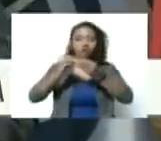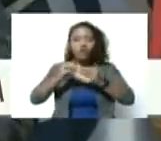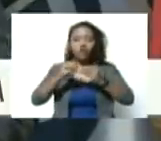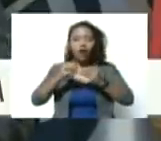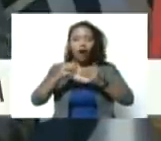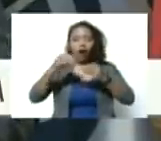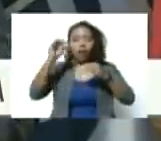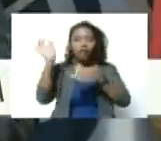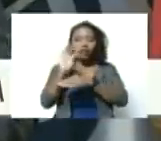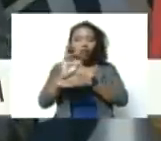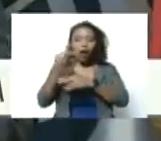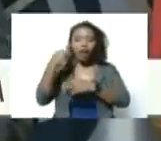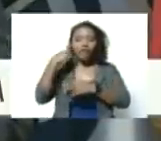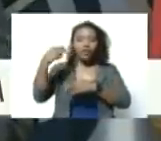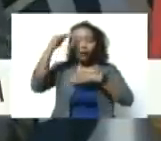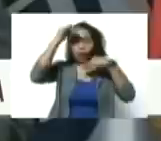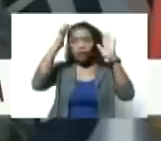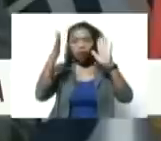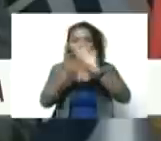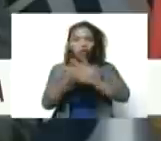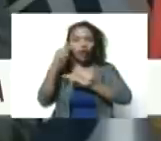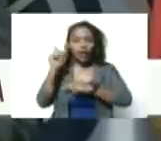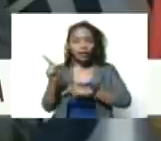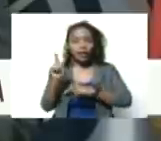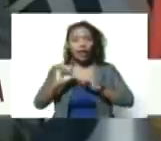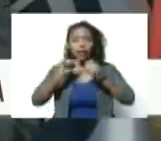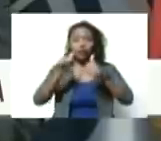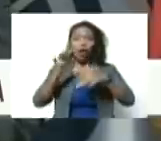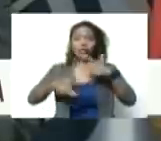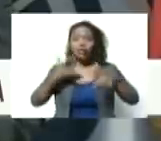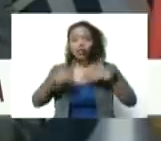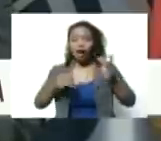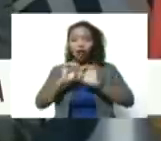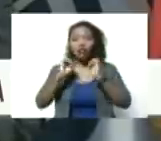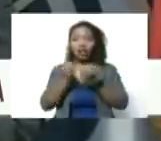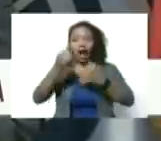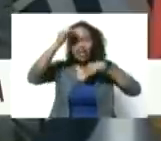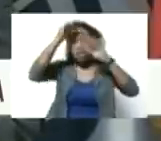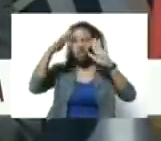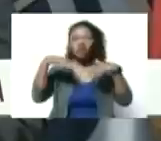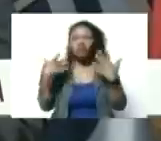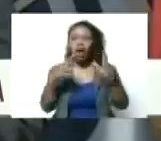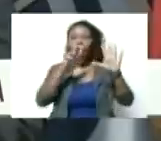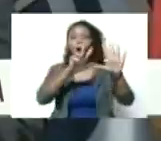en materia de derechos humanos. Desde el inicio de sus actividades, la oficina ha atendido a